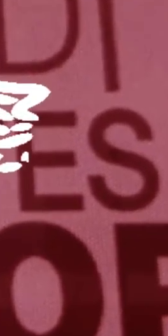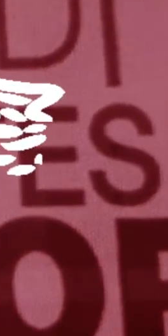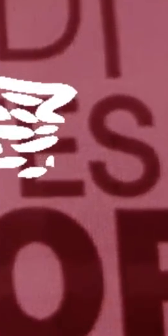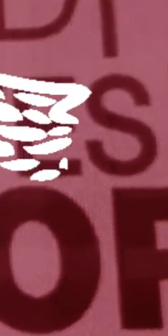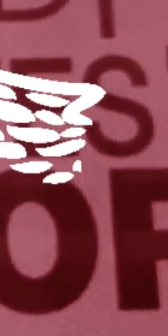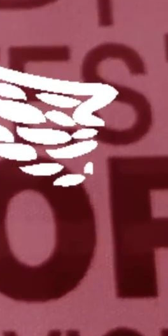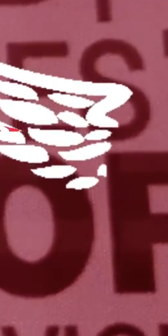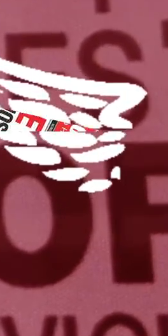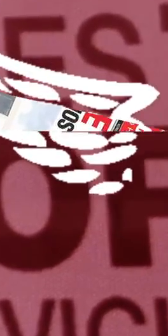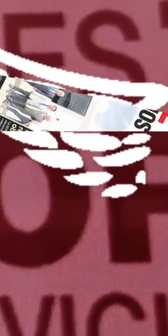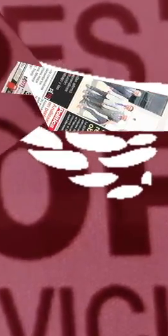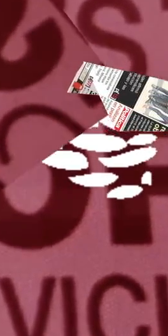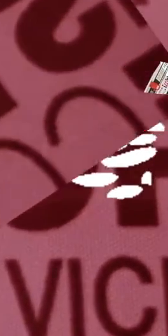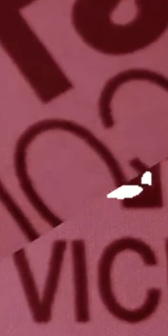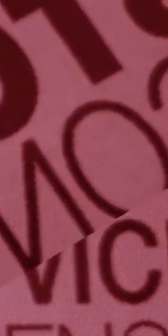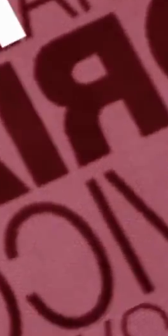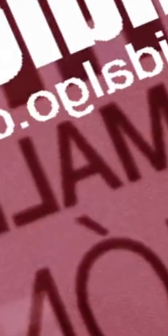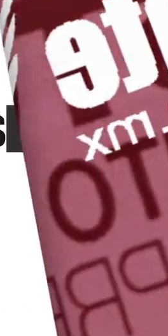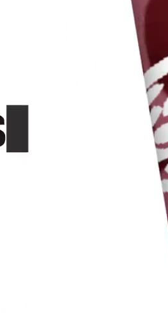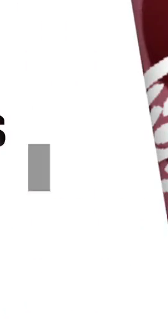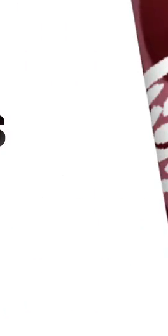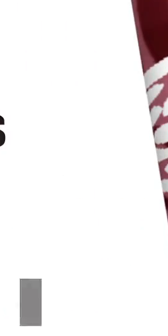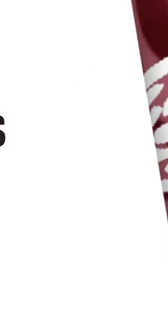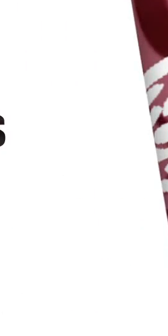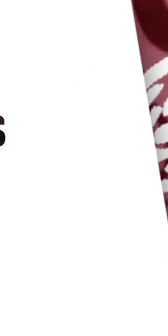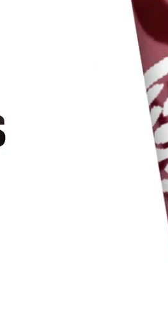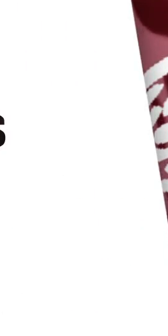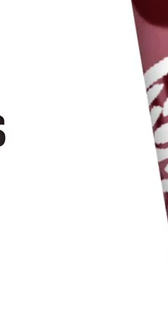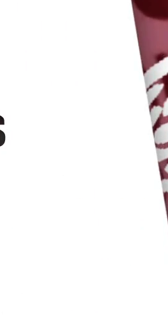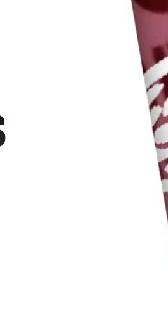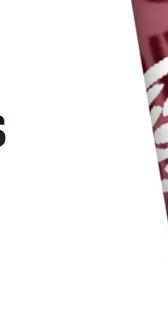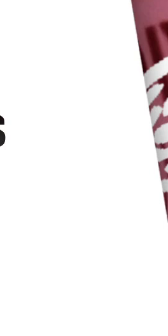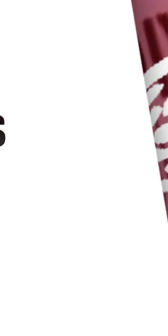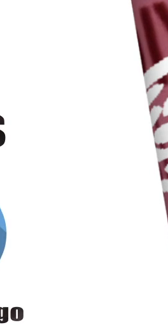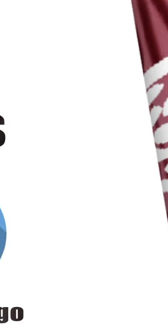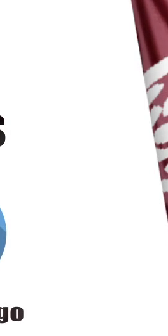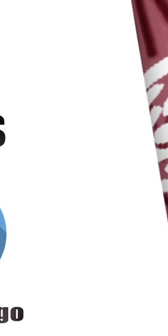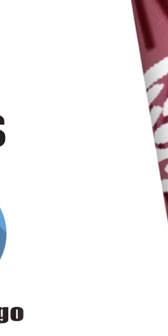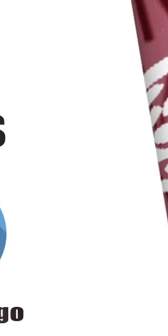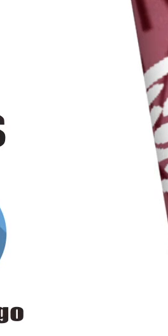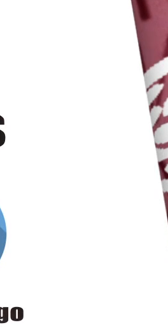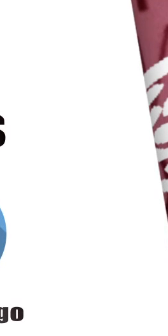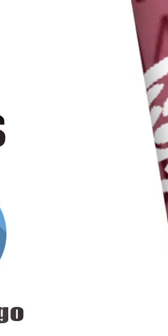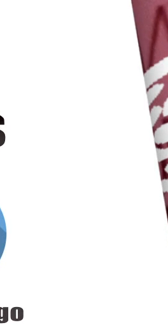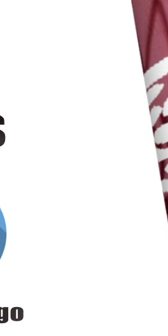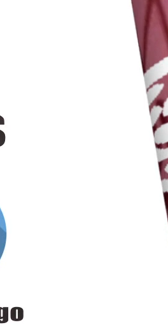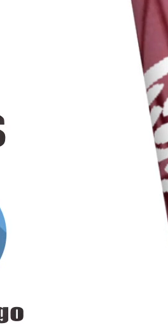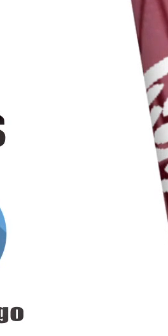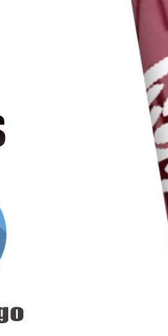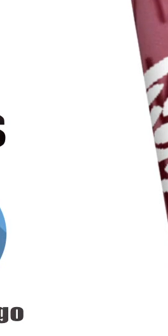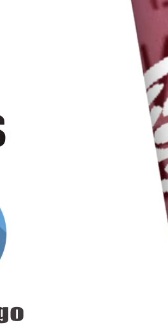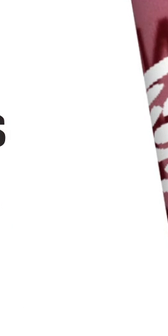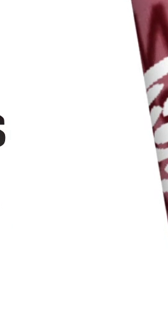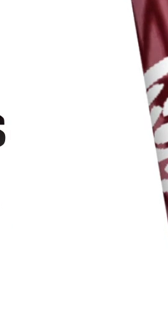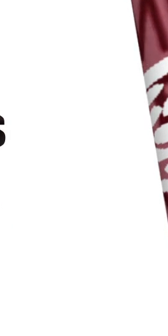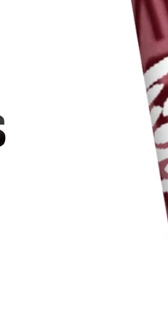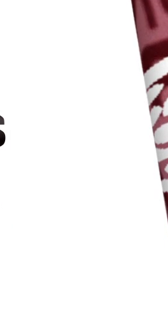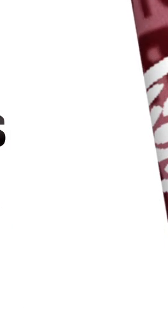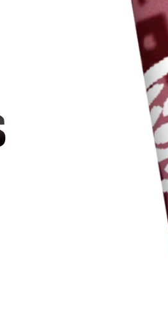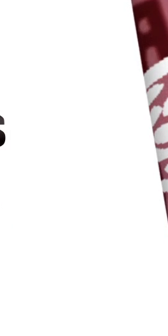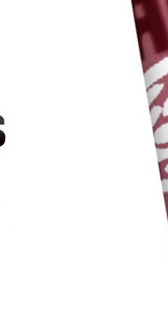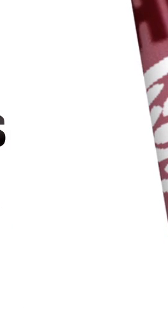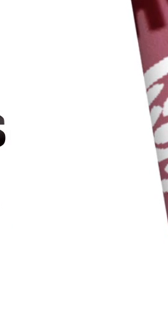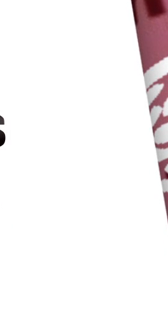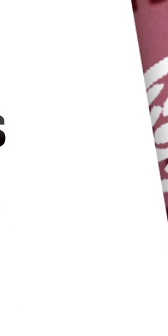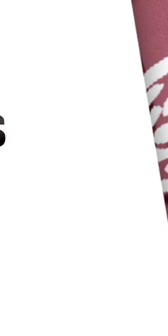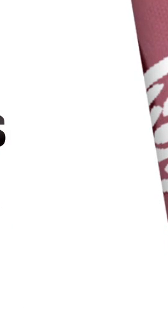invitamos a seguir nuestras redes sociales con información actualizada. Las noticias que hoy son tendencia las encontrarás en nuestra página web